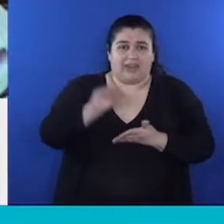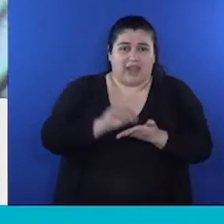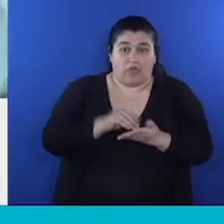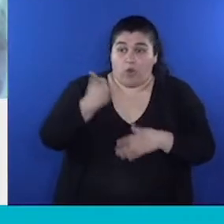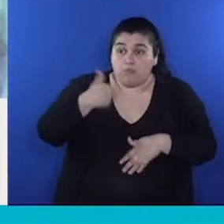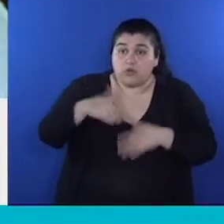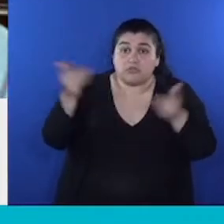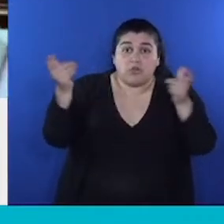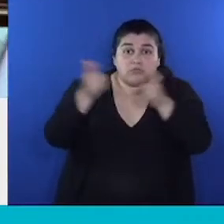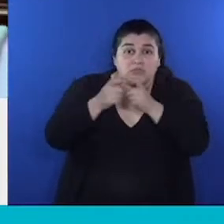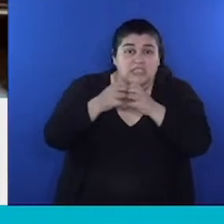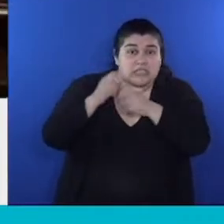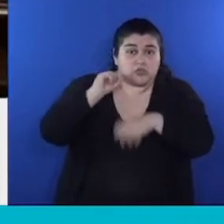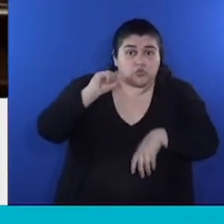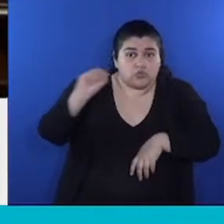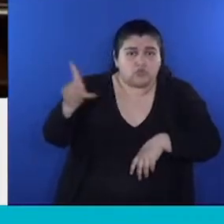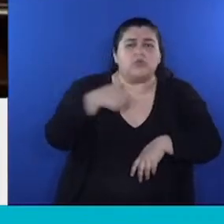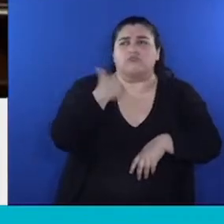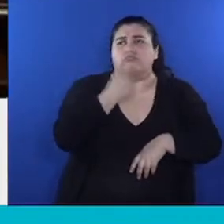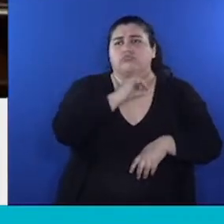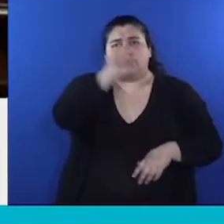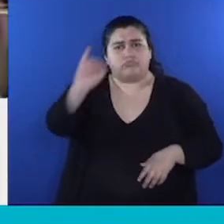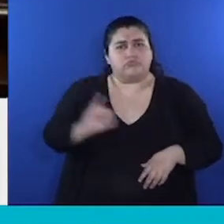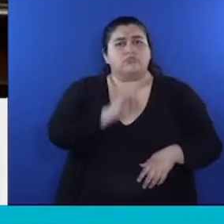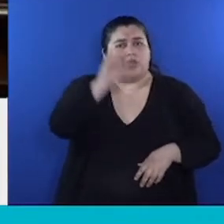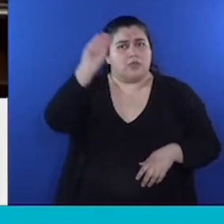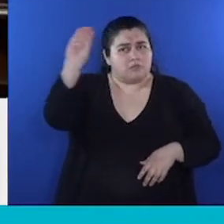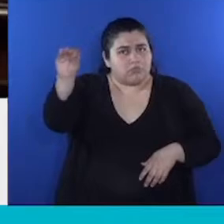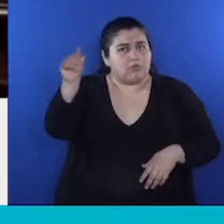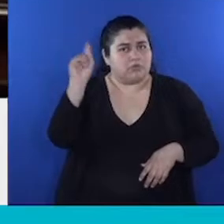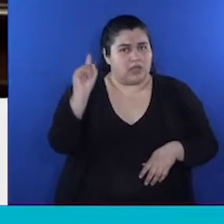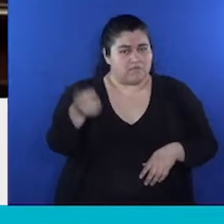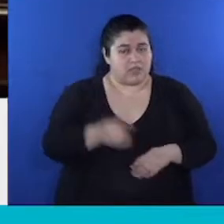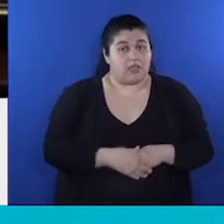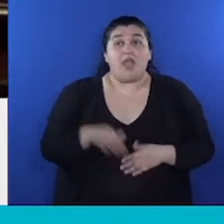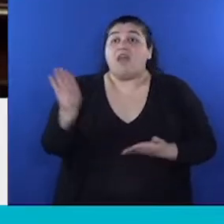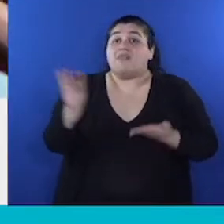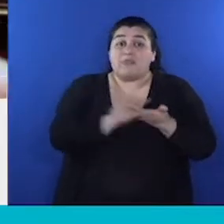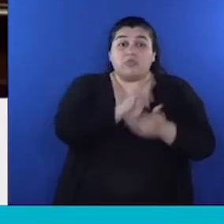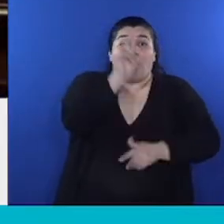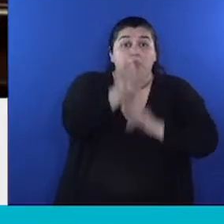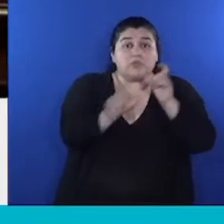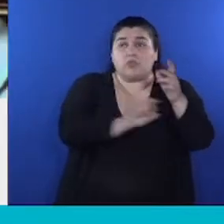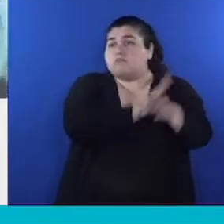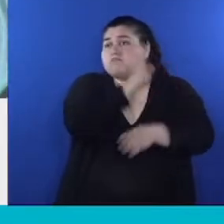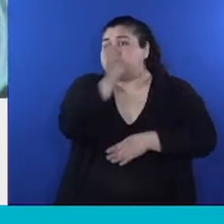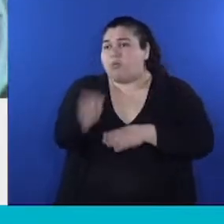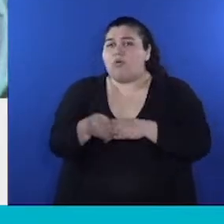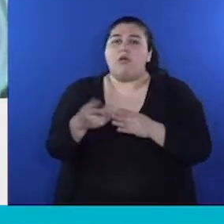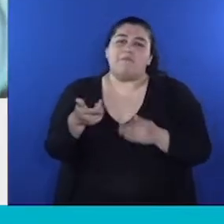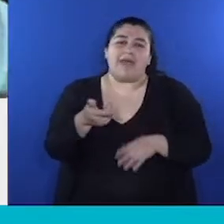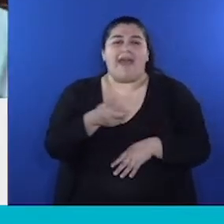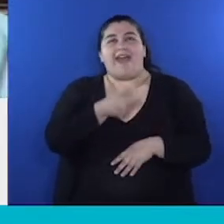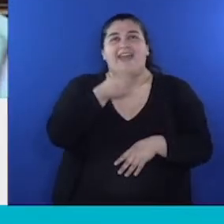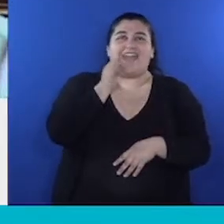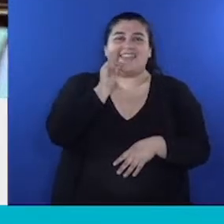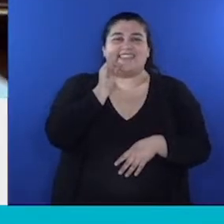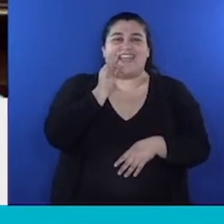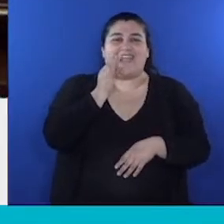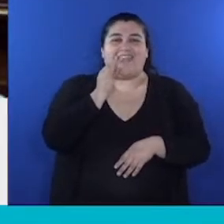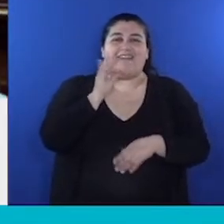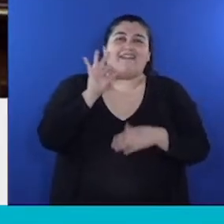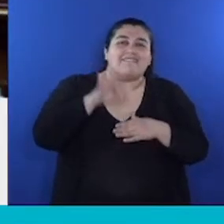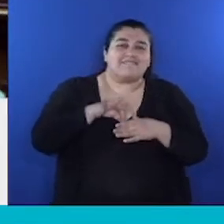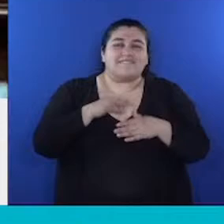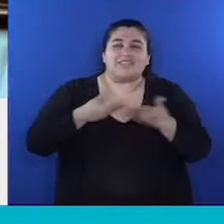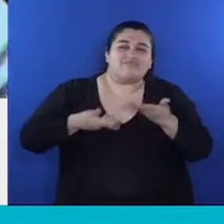resolver la cuestión. Nosotros creemos que esos diputados que concurrieron a tomar el té con los genocidas tienen que